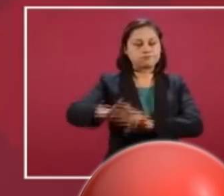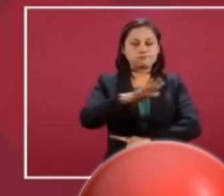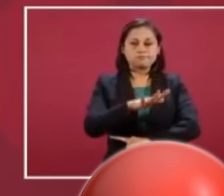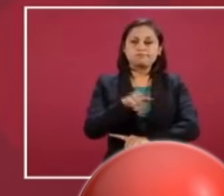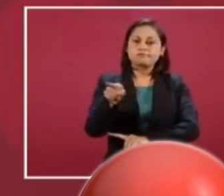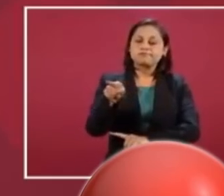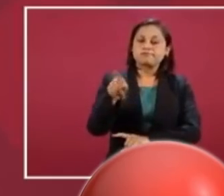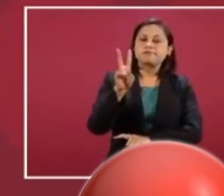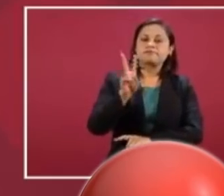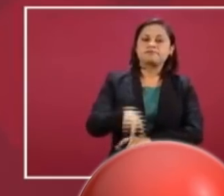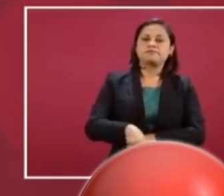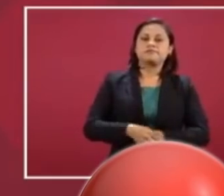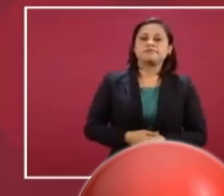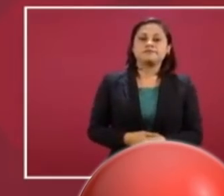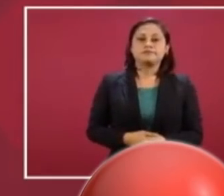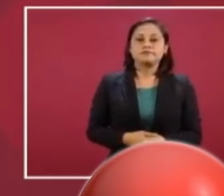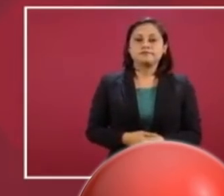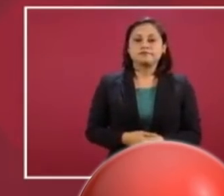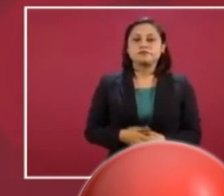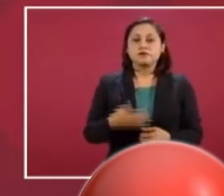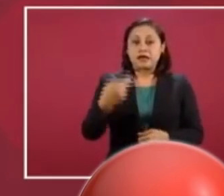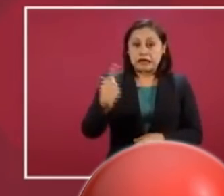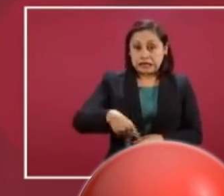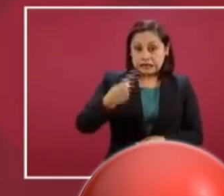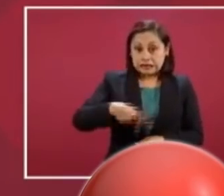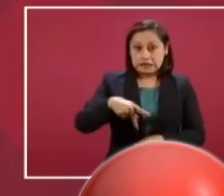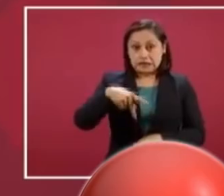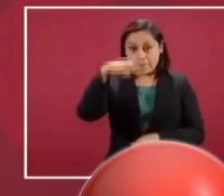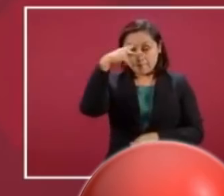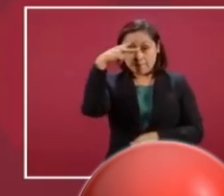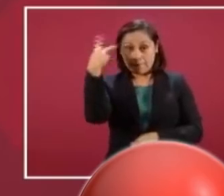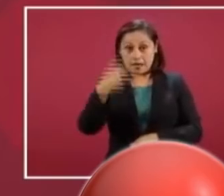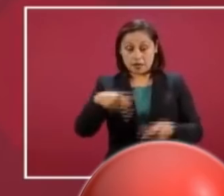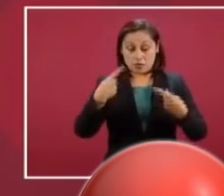que los empresarios de México